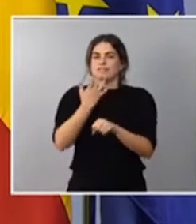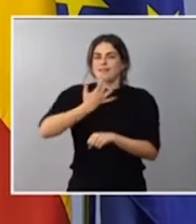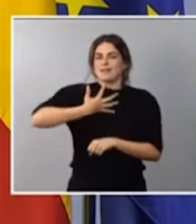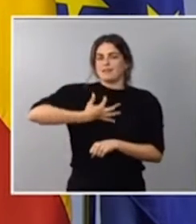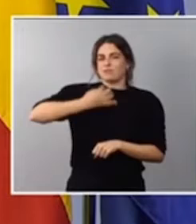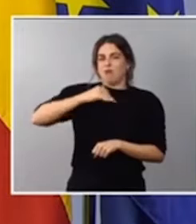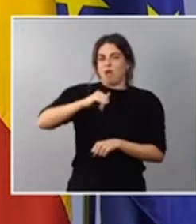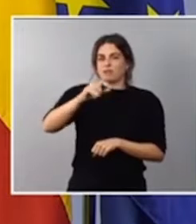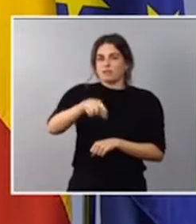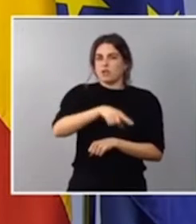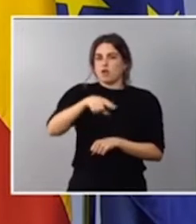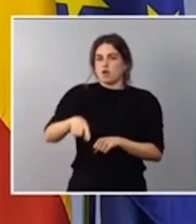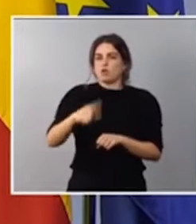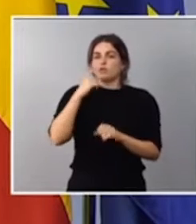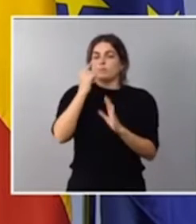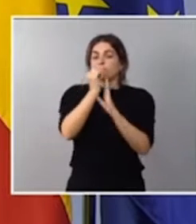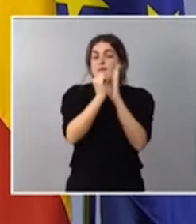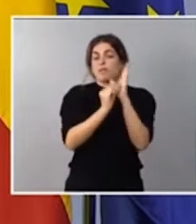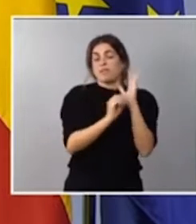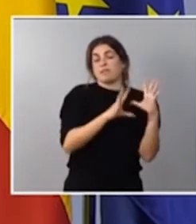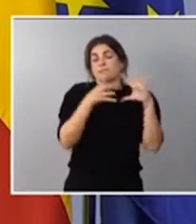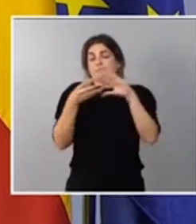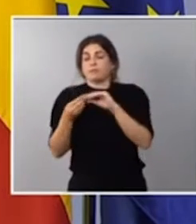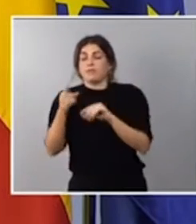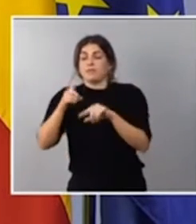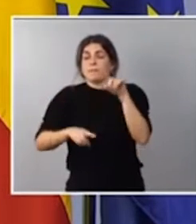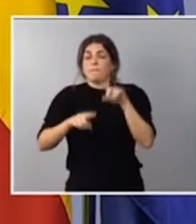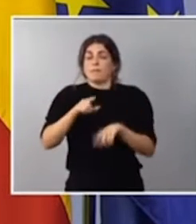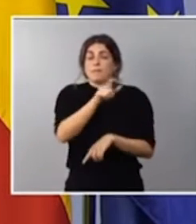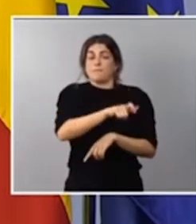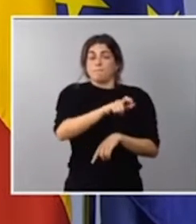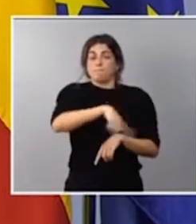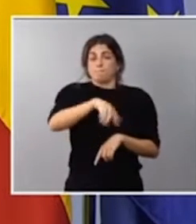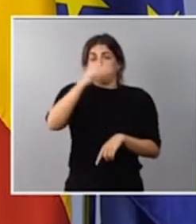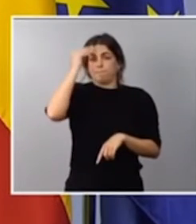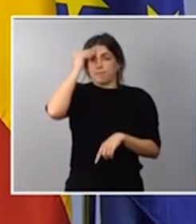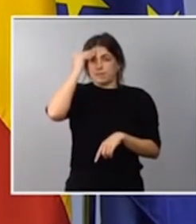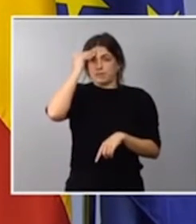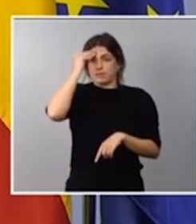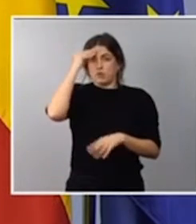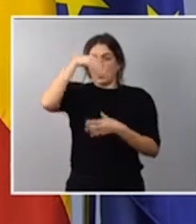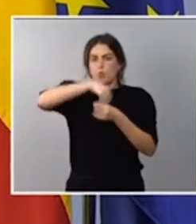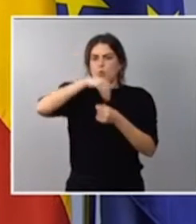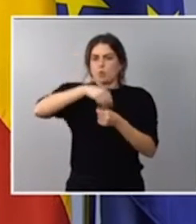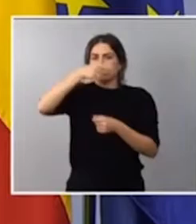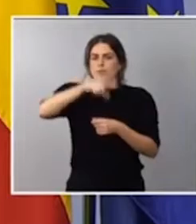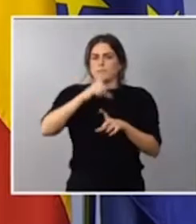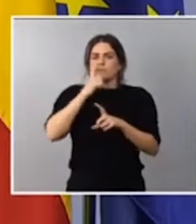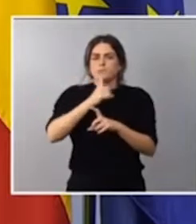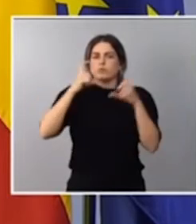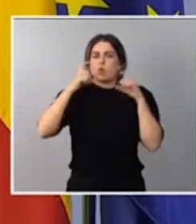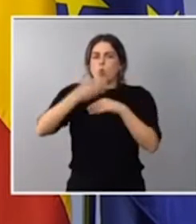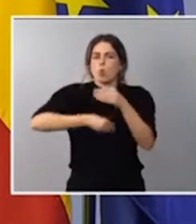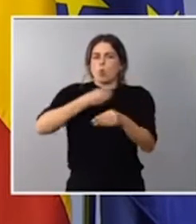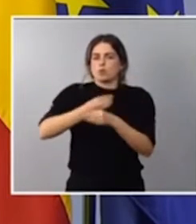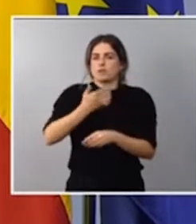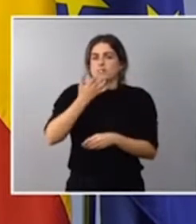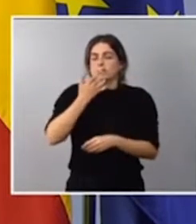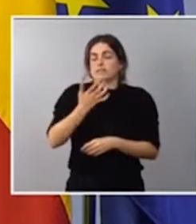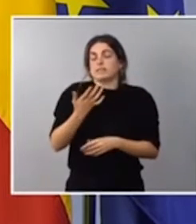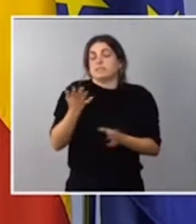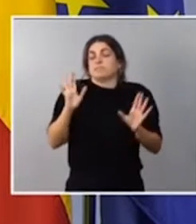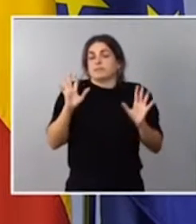adecuadas que estimen conveniente, incluida entre ellas, el posible uso de las mascarillas, si así se derivara